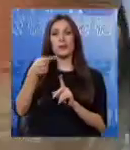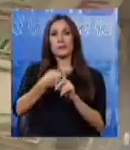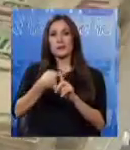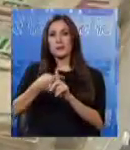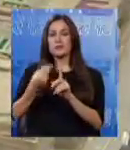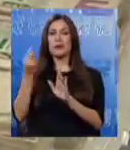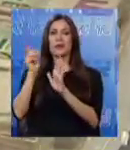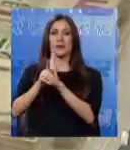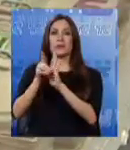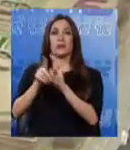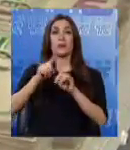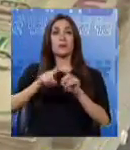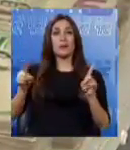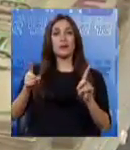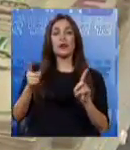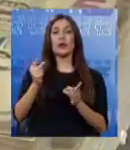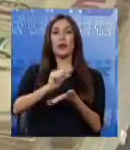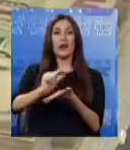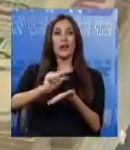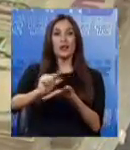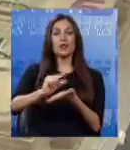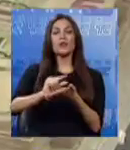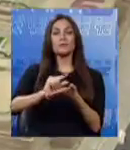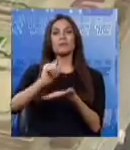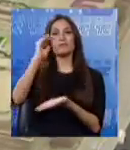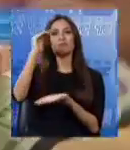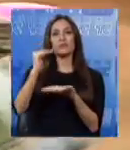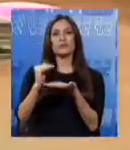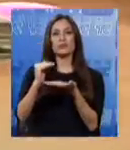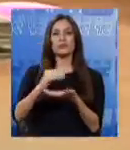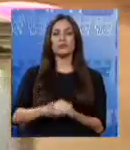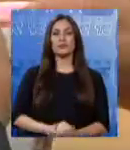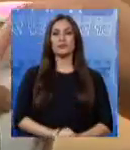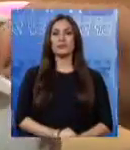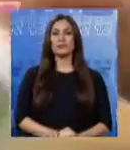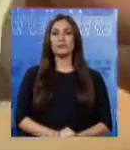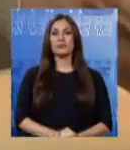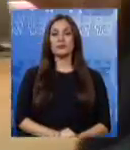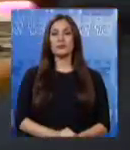meses, pero que la tasa de crédito aún es baja.